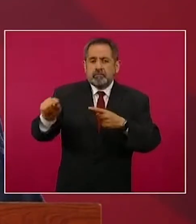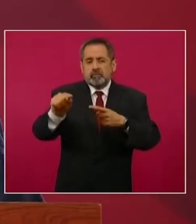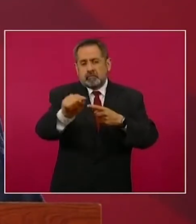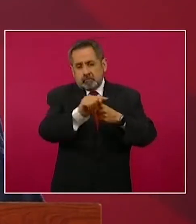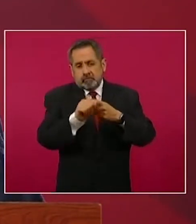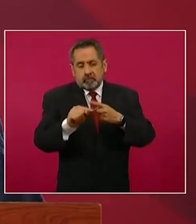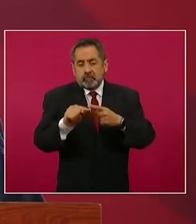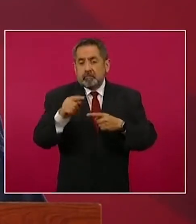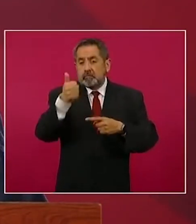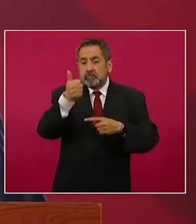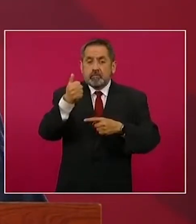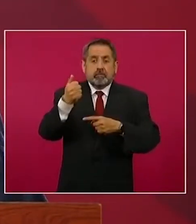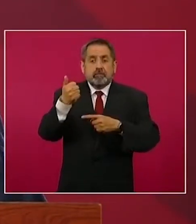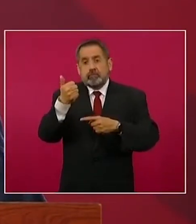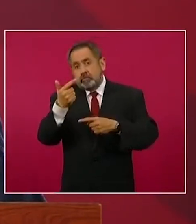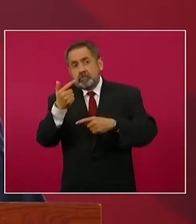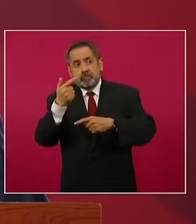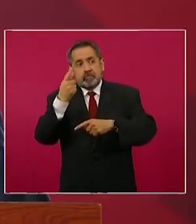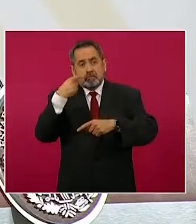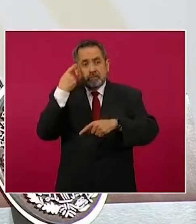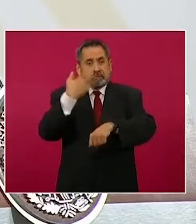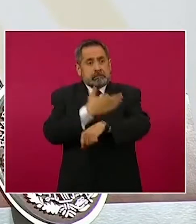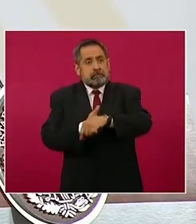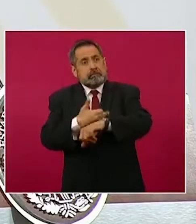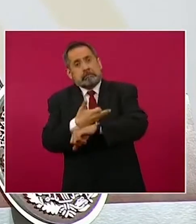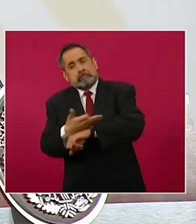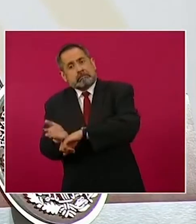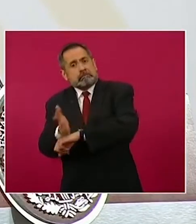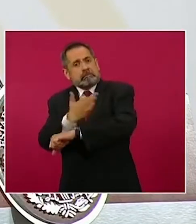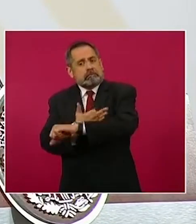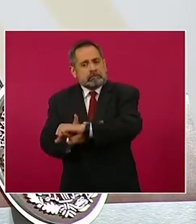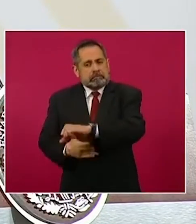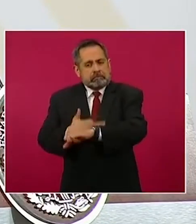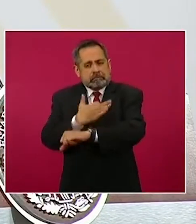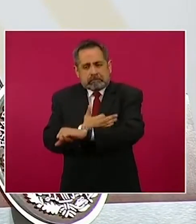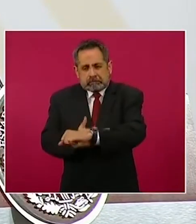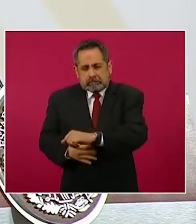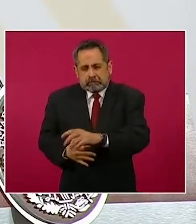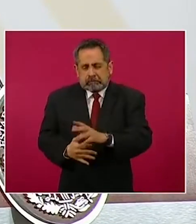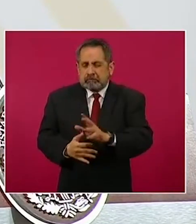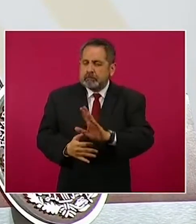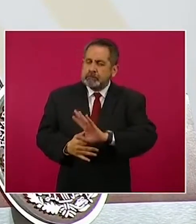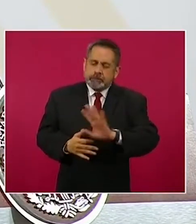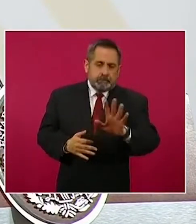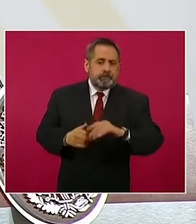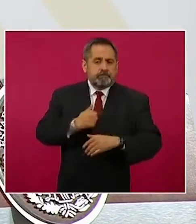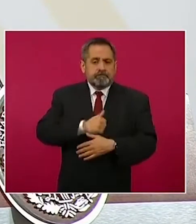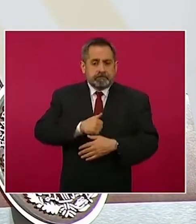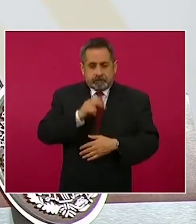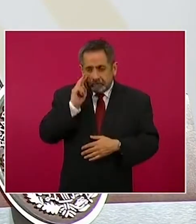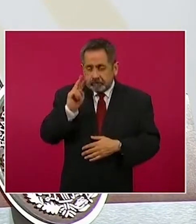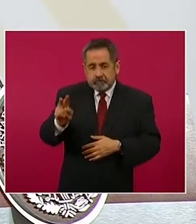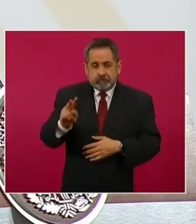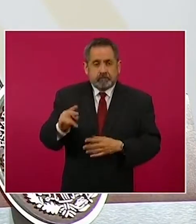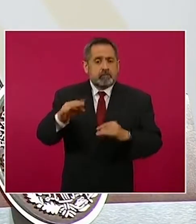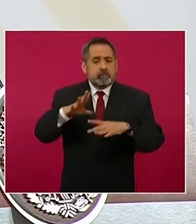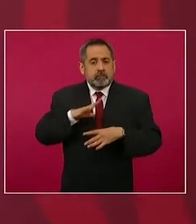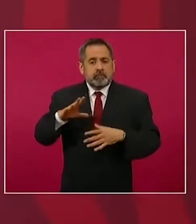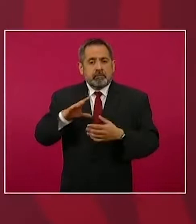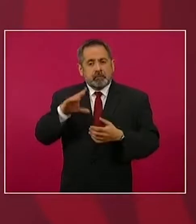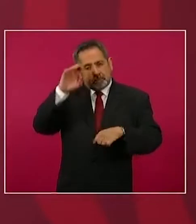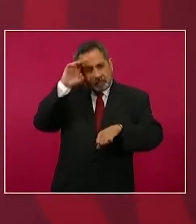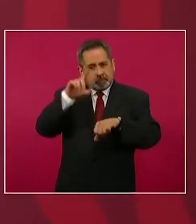se encuentra en el aeropuerto internacional de la ciudad de mexico comentar que a partir de ayer domingo por la tarde